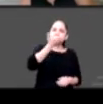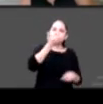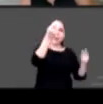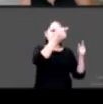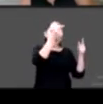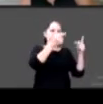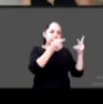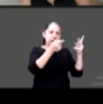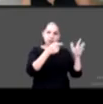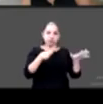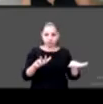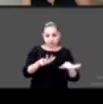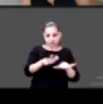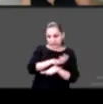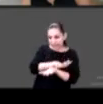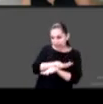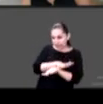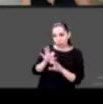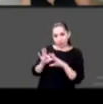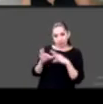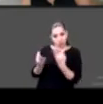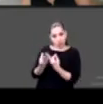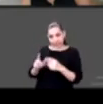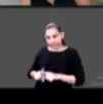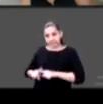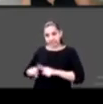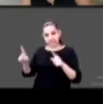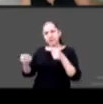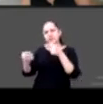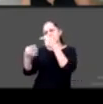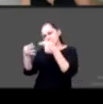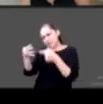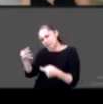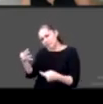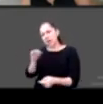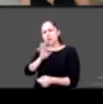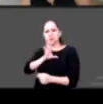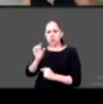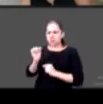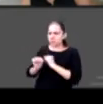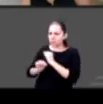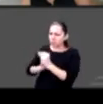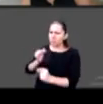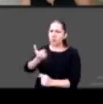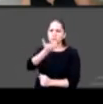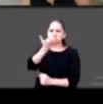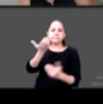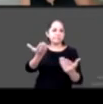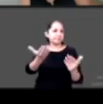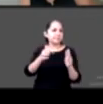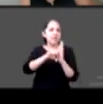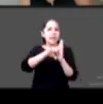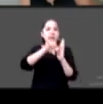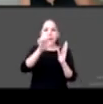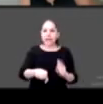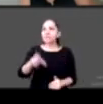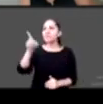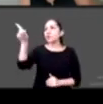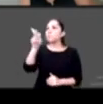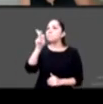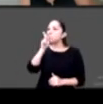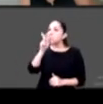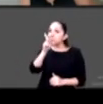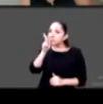rituales. Entonces tenemos que un padre puede utilizar un pulgar hasta el niño, puede